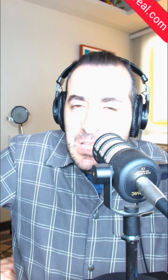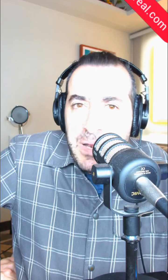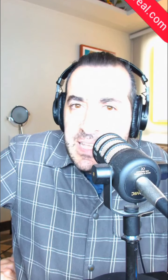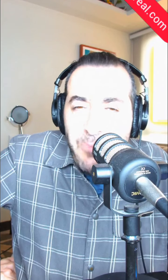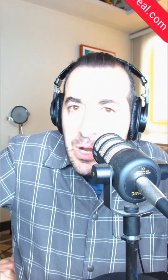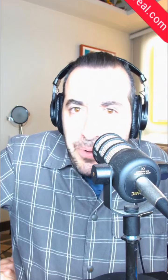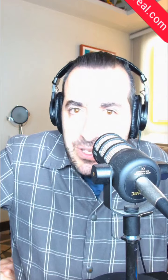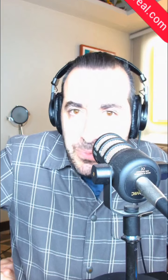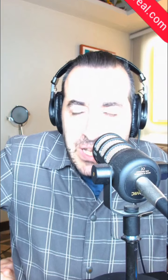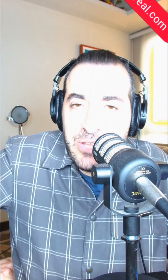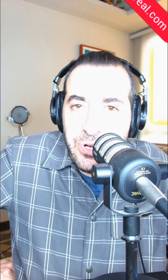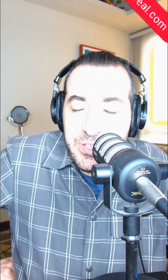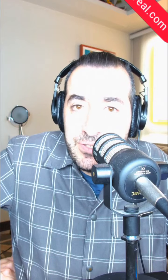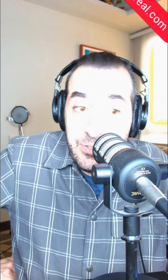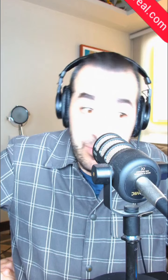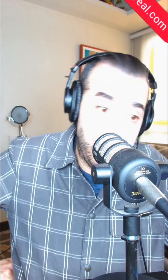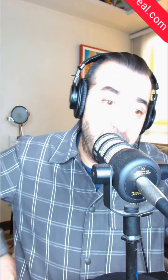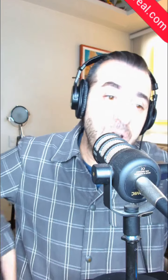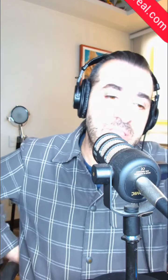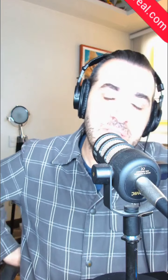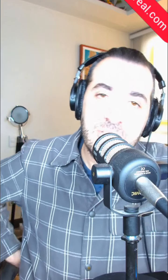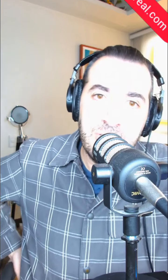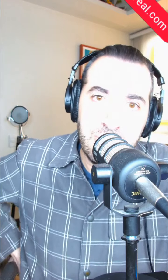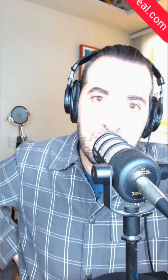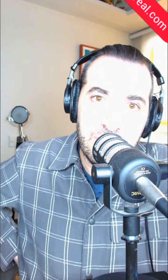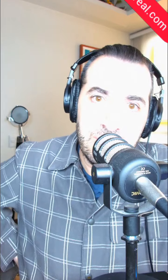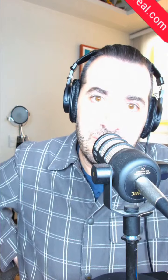Echemos las campanas al vuelo porque somos ganadores. ¿Ganadores?